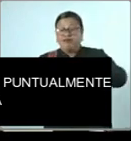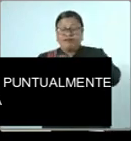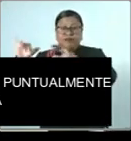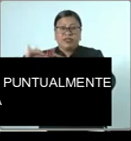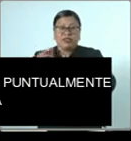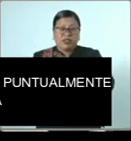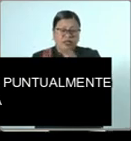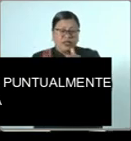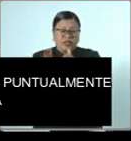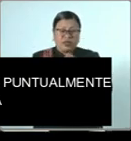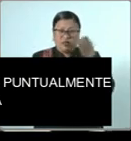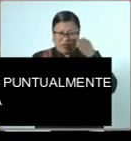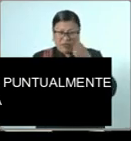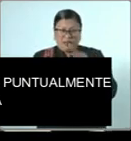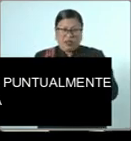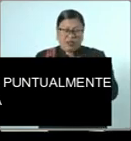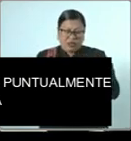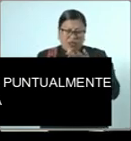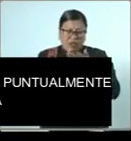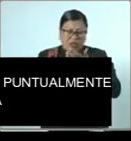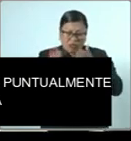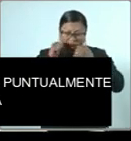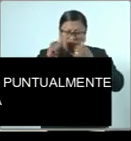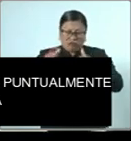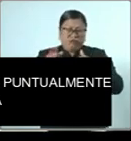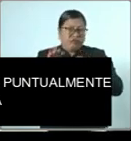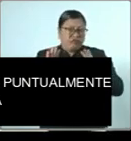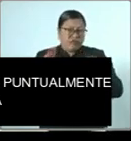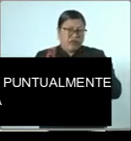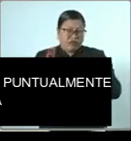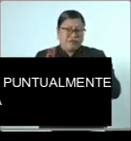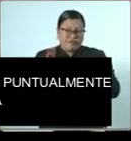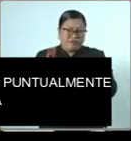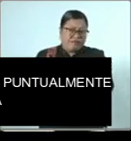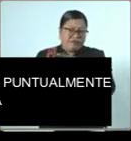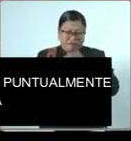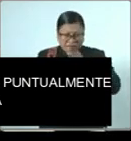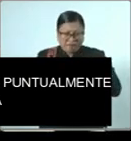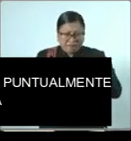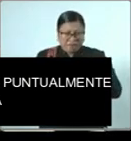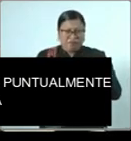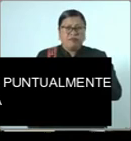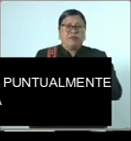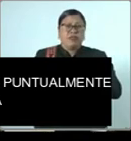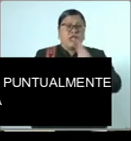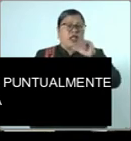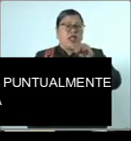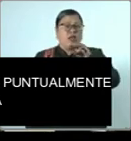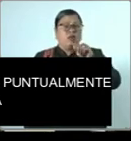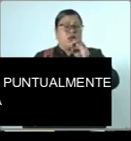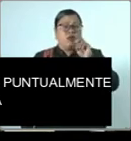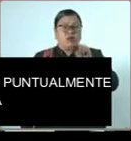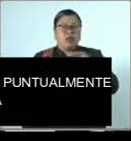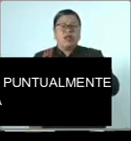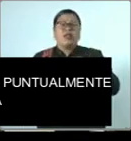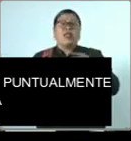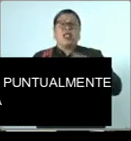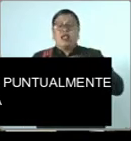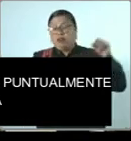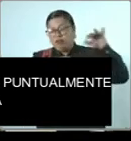zona urbana que los está atendiendo hasta donde nos dijeron anoche la misma autoridad. En Santiago Camotlán hay derrumbes en el